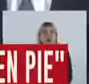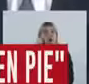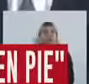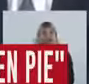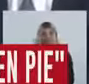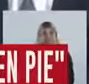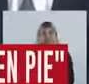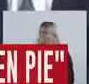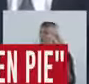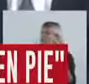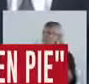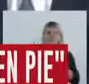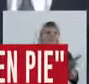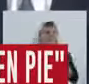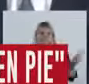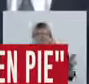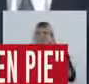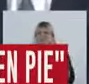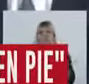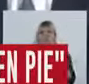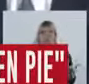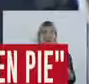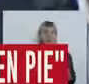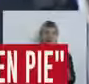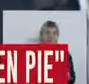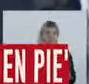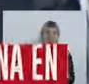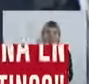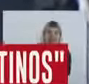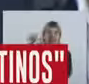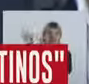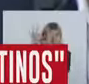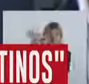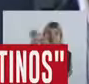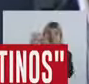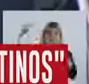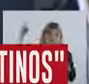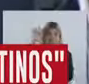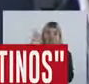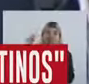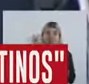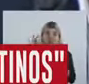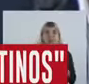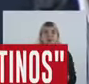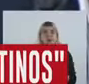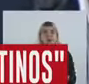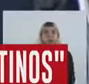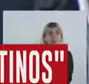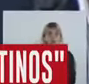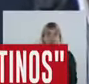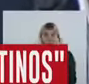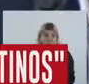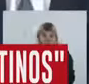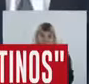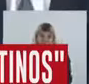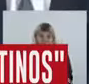por ahí, no sé dónde anda, lo pudimos terminar. Y me dice, vos no te das cuenta, pero sabés que nadie